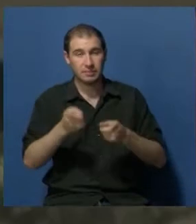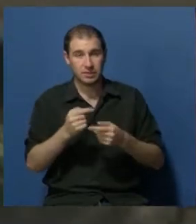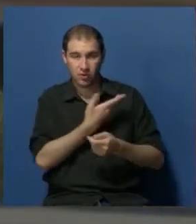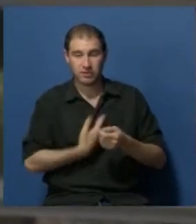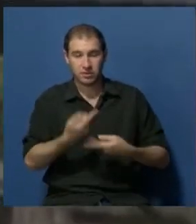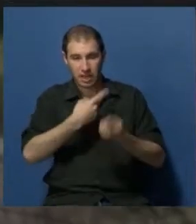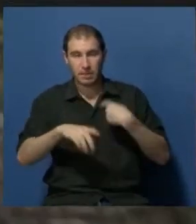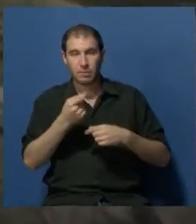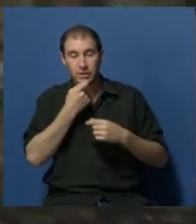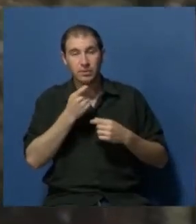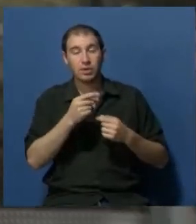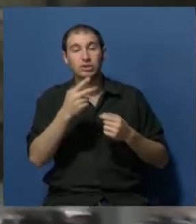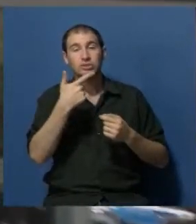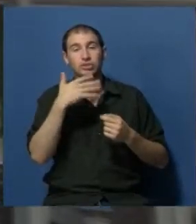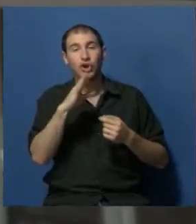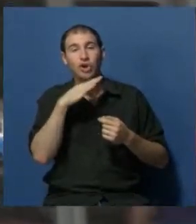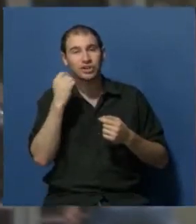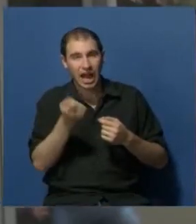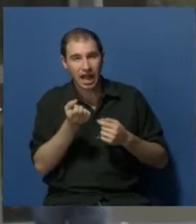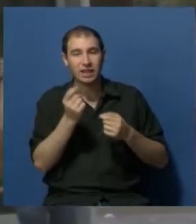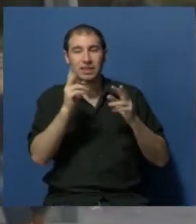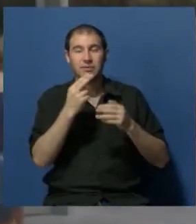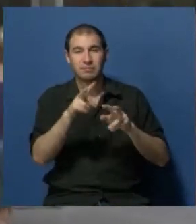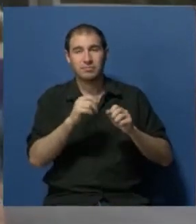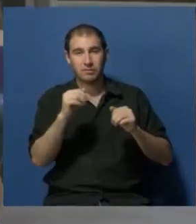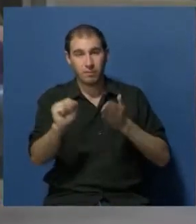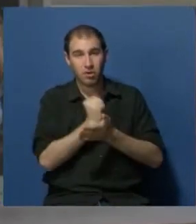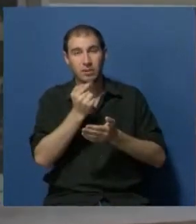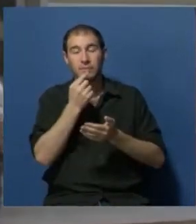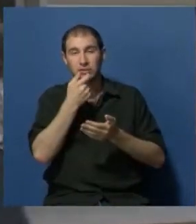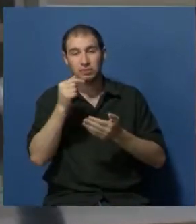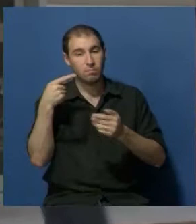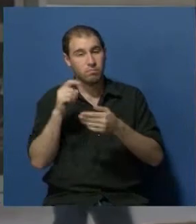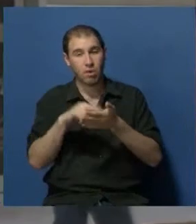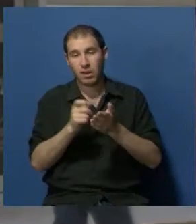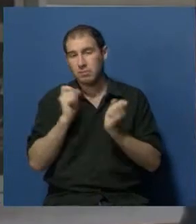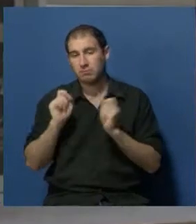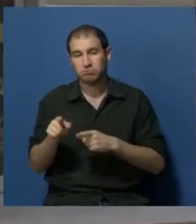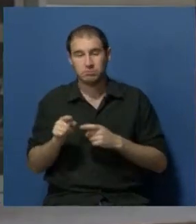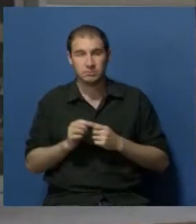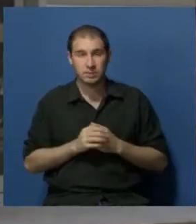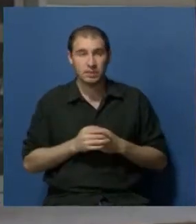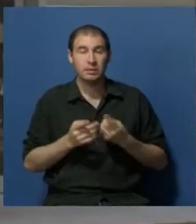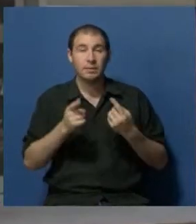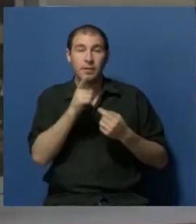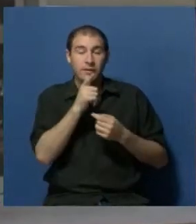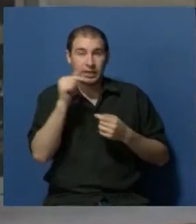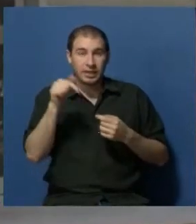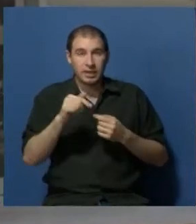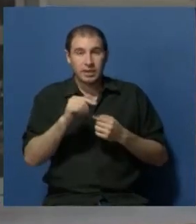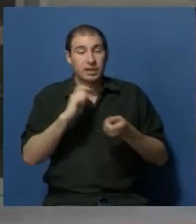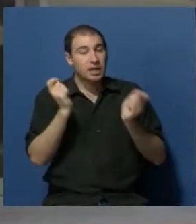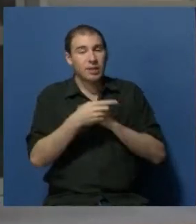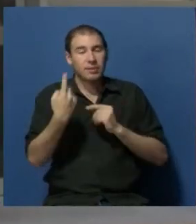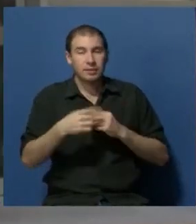gobierno. El tema de la retención de la soja también le generó un impacto a la provincia de Mendoza. Lo que no parecía que fuese